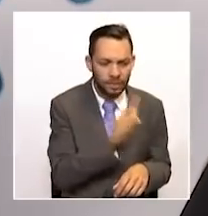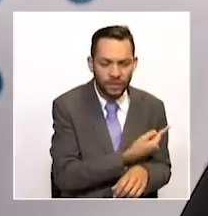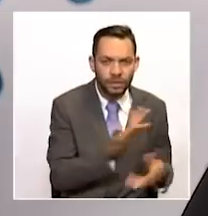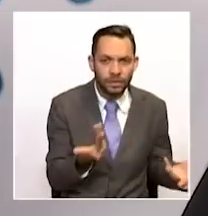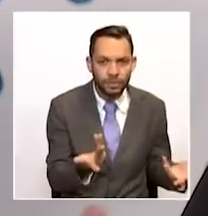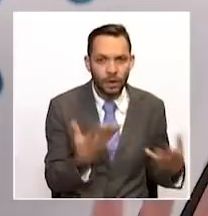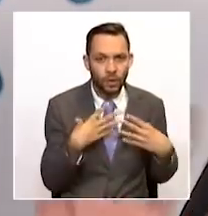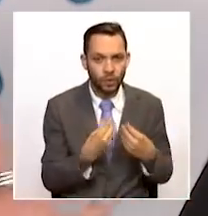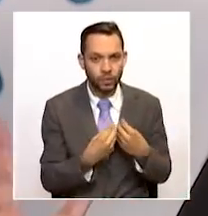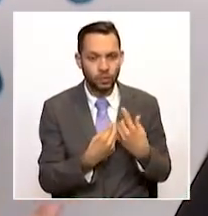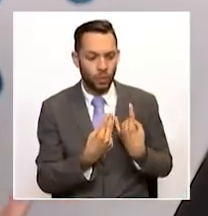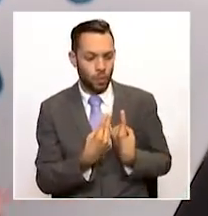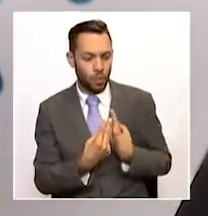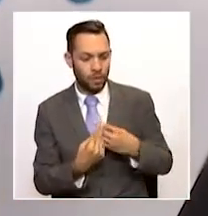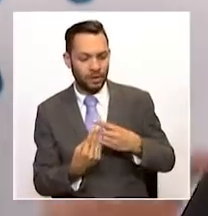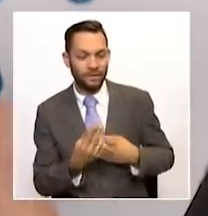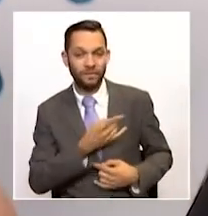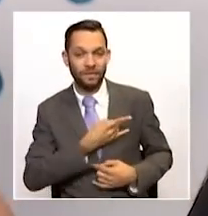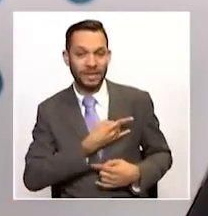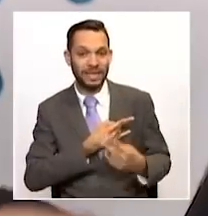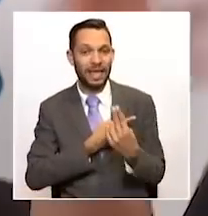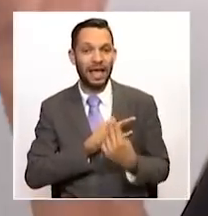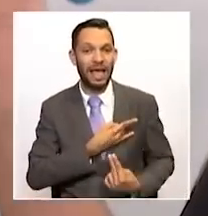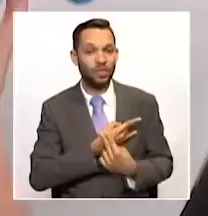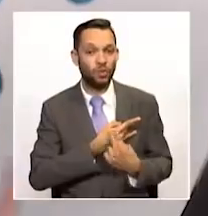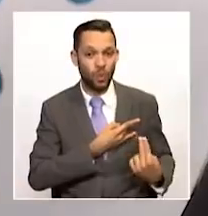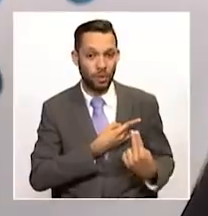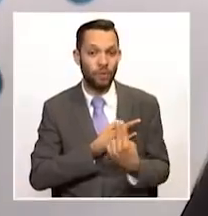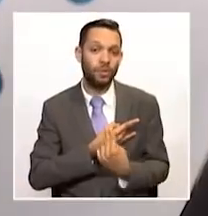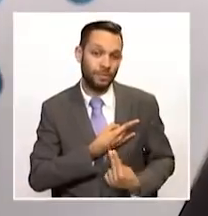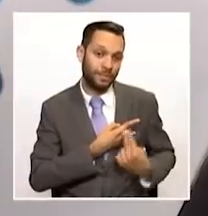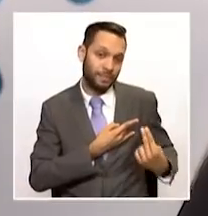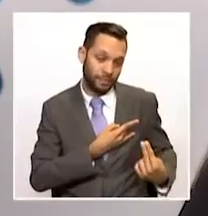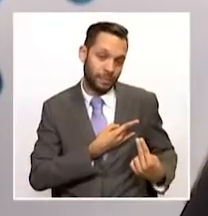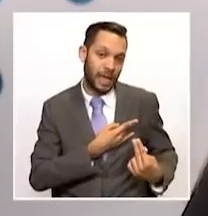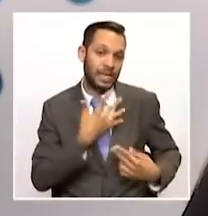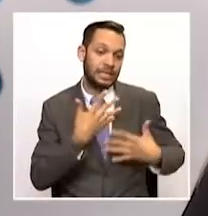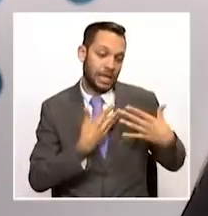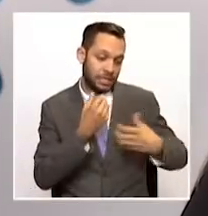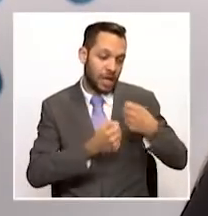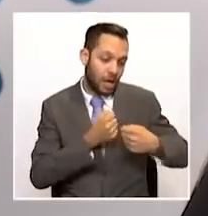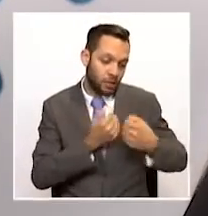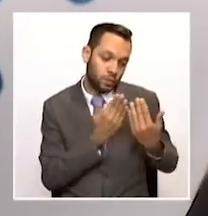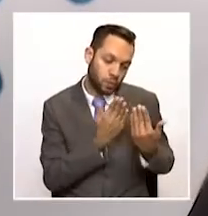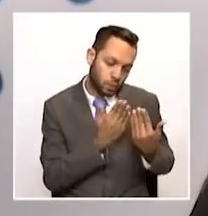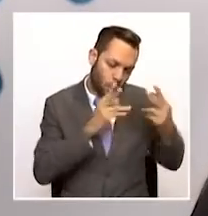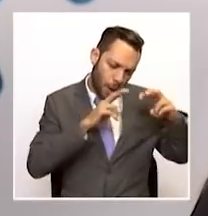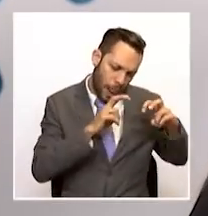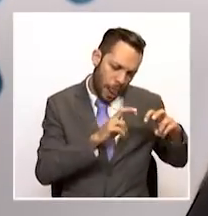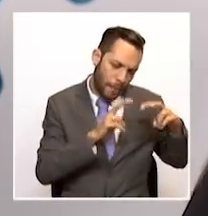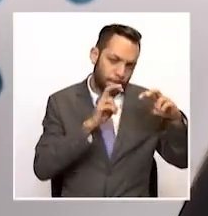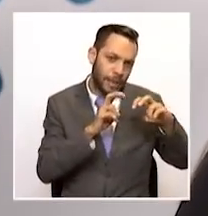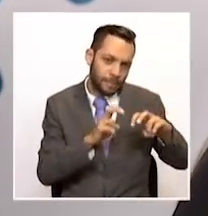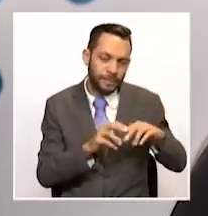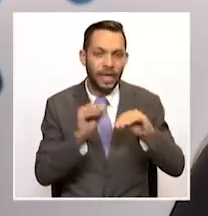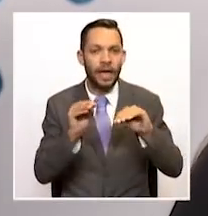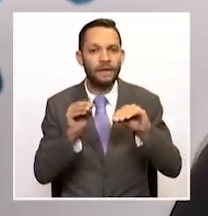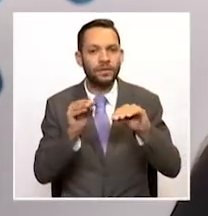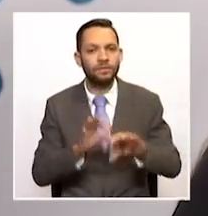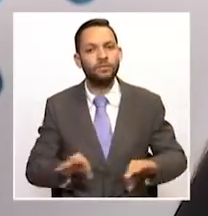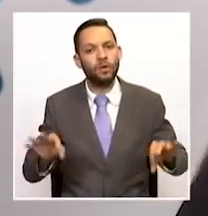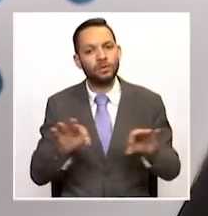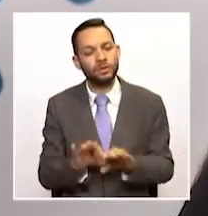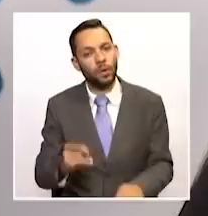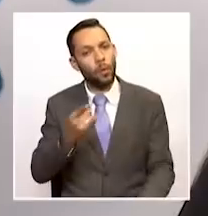no podemos hablar de la de todas las enfermedades huérfanas porque dice les dirían diez años más pero sí es muy importante es un llamado para las universidades